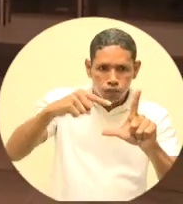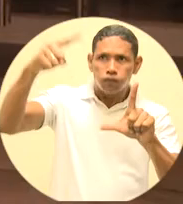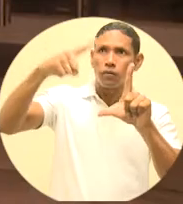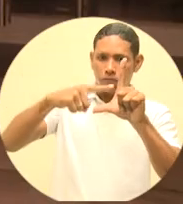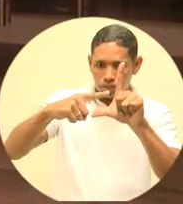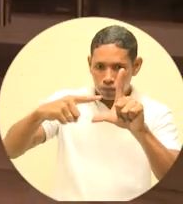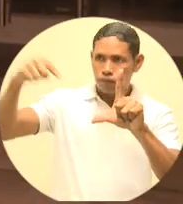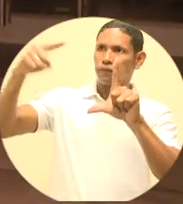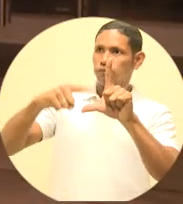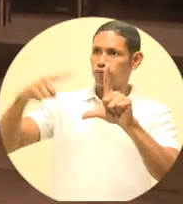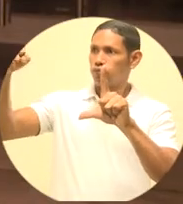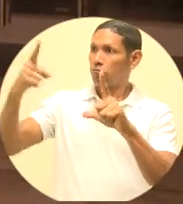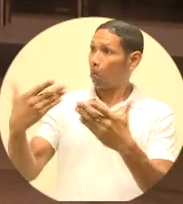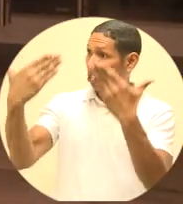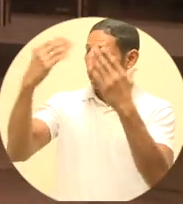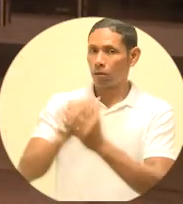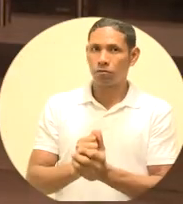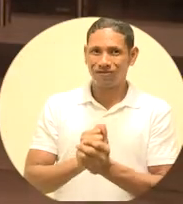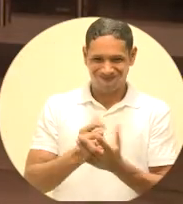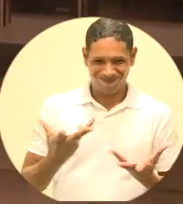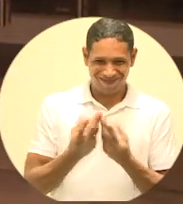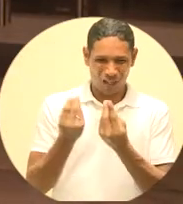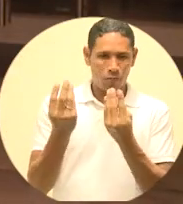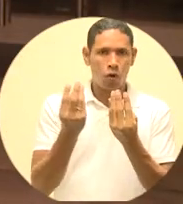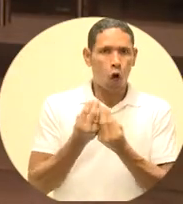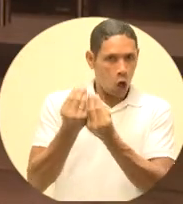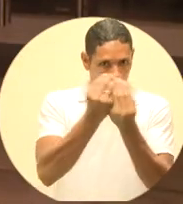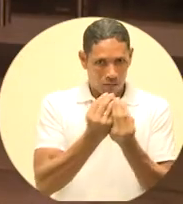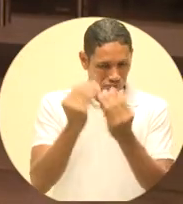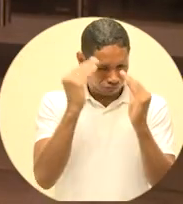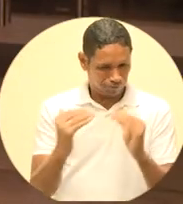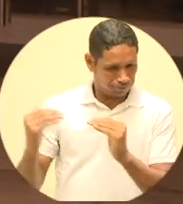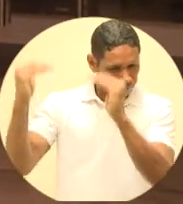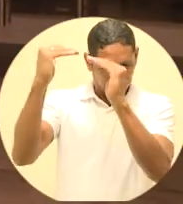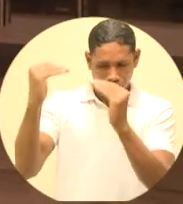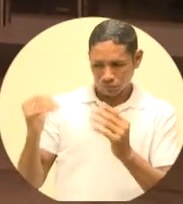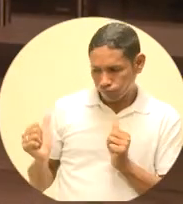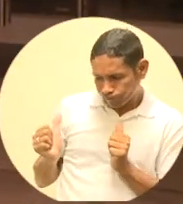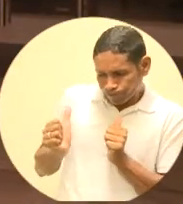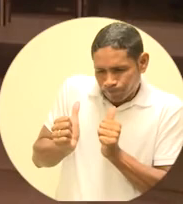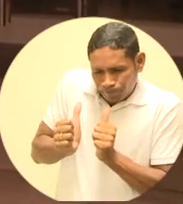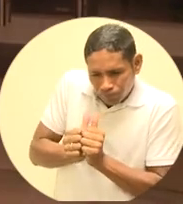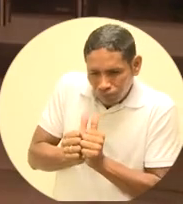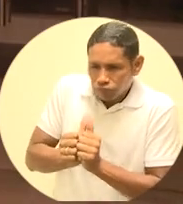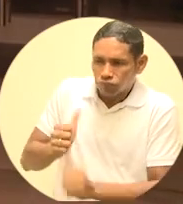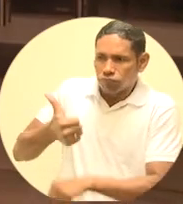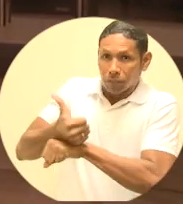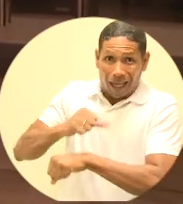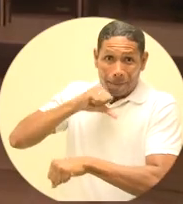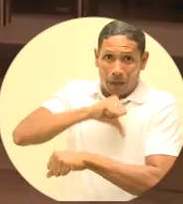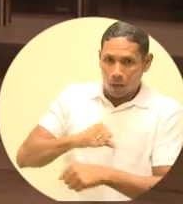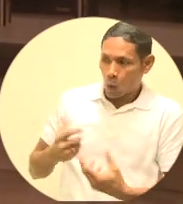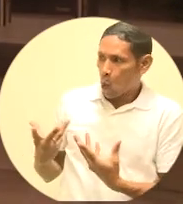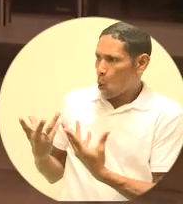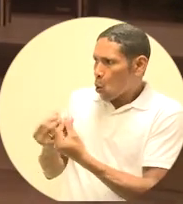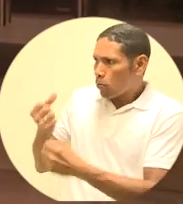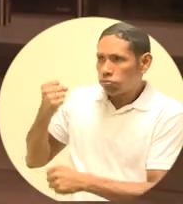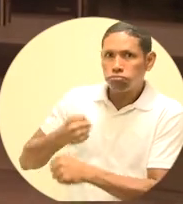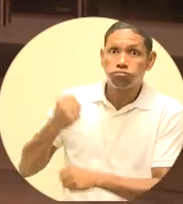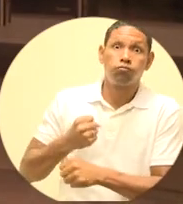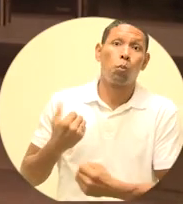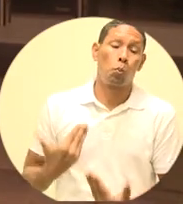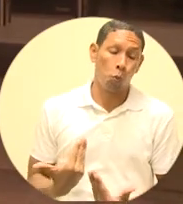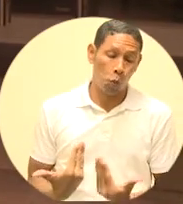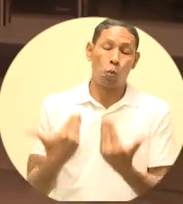sí solos. Que este Consejo Superior pues, ha acompañado a la administración pero que ante todo el rector tiene un